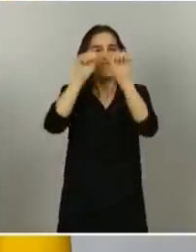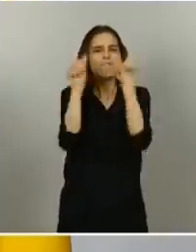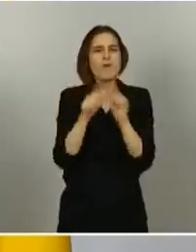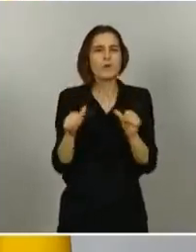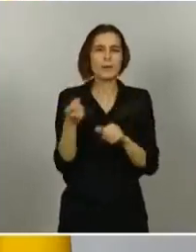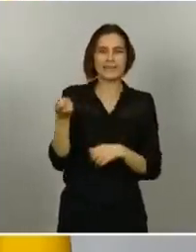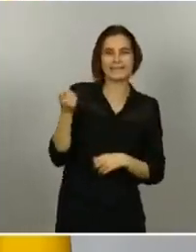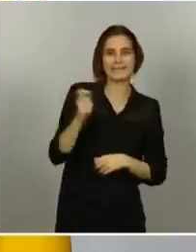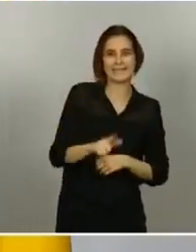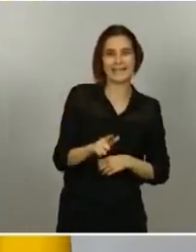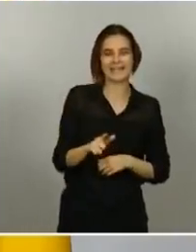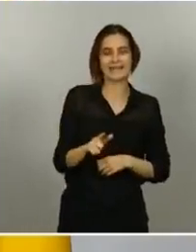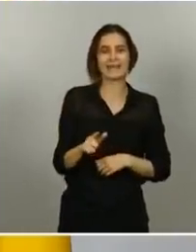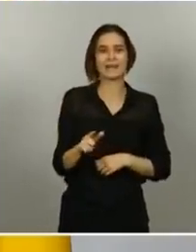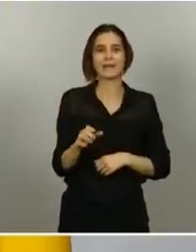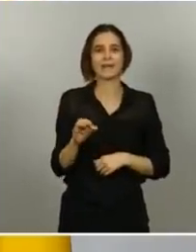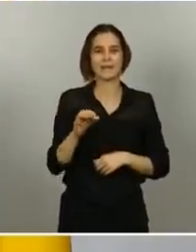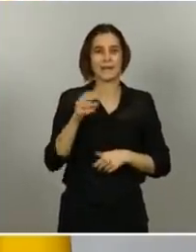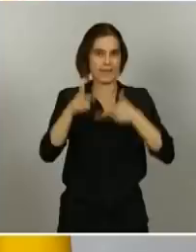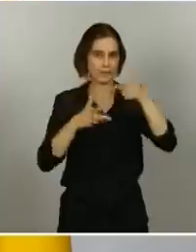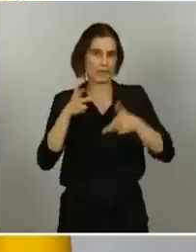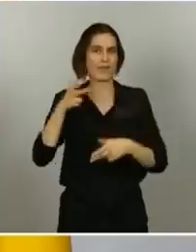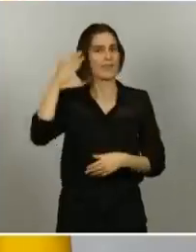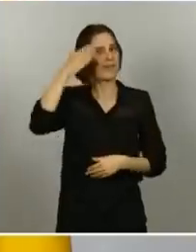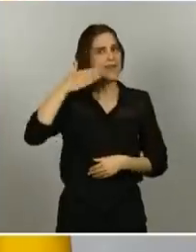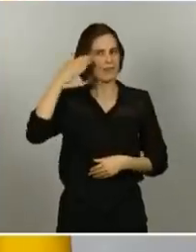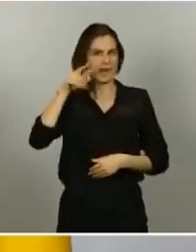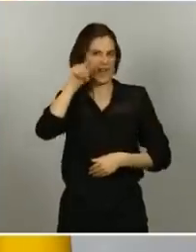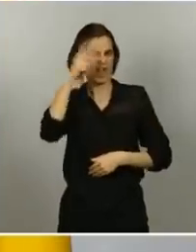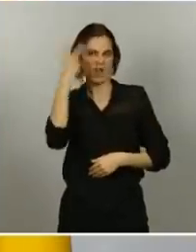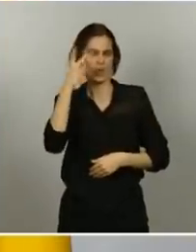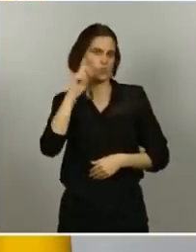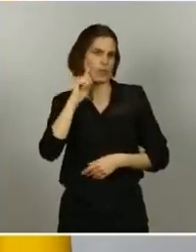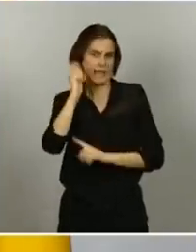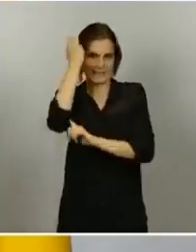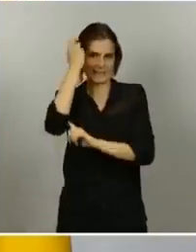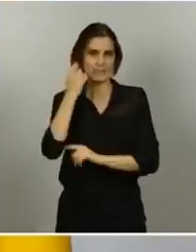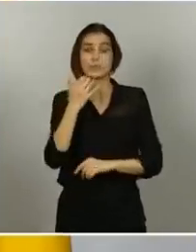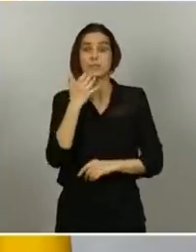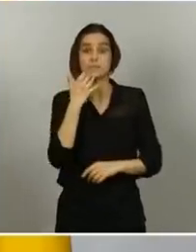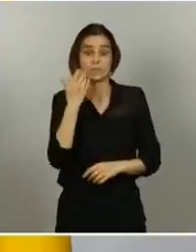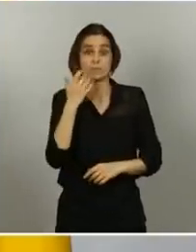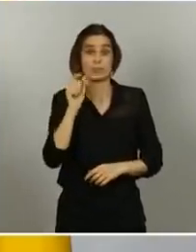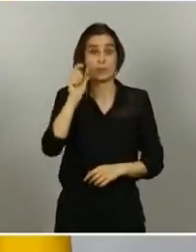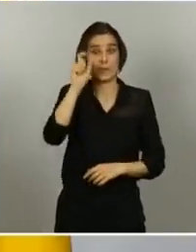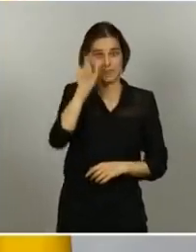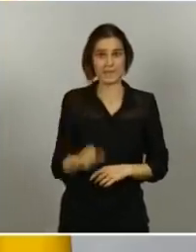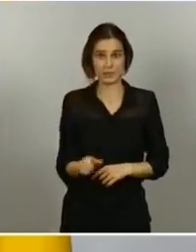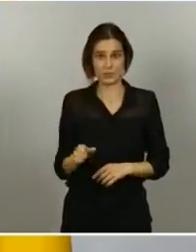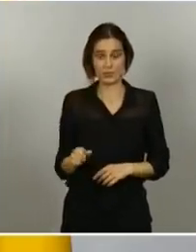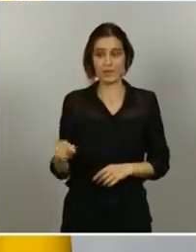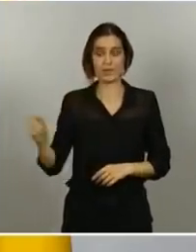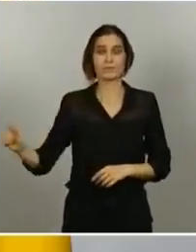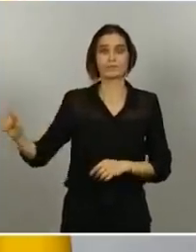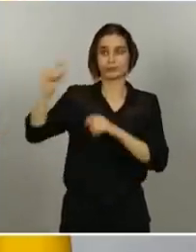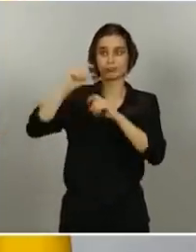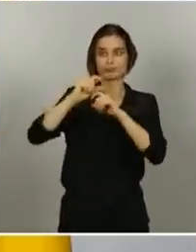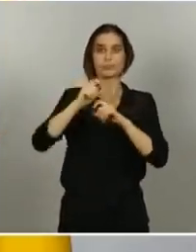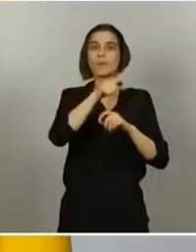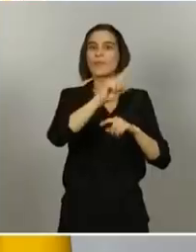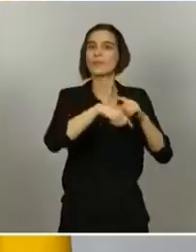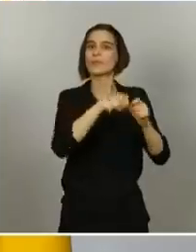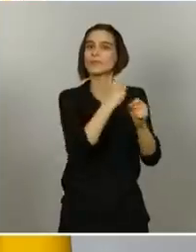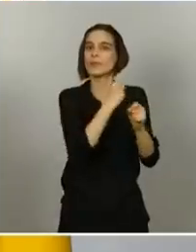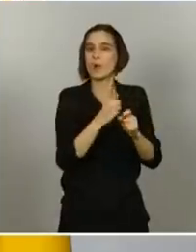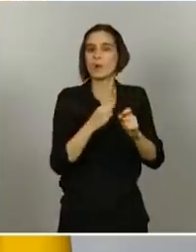moito éxito en Euskadi e en Navarra por el cual se unha persoa que recibe esta prestación incrementa os seus ingresos laborales unha parte